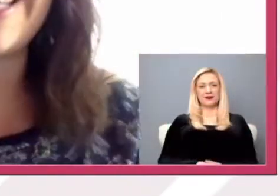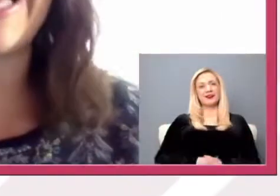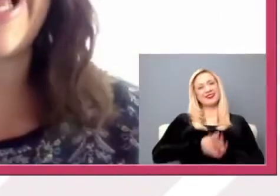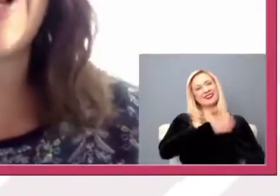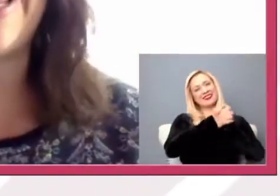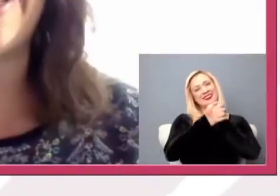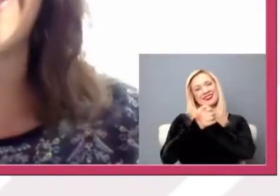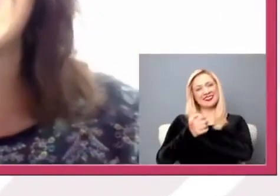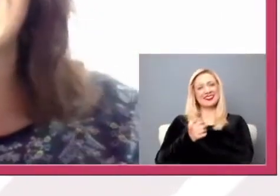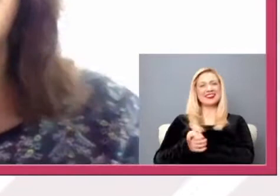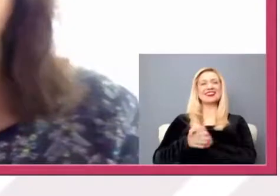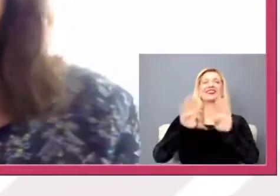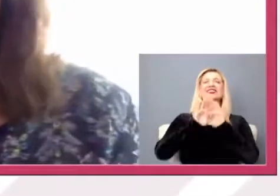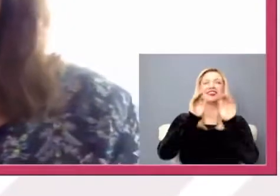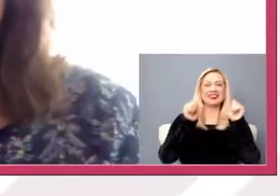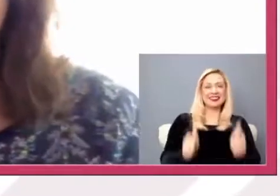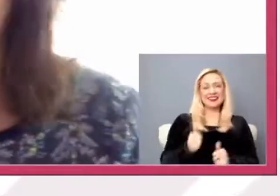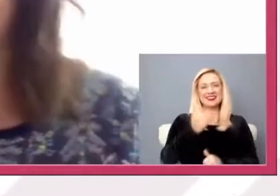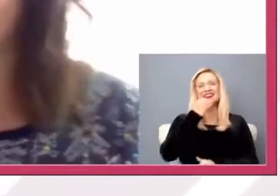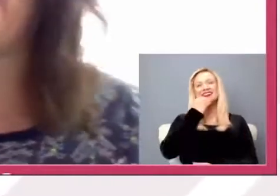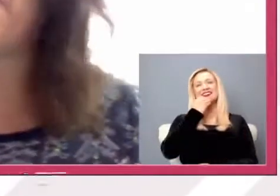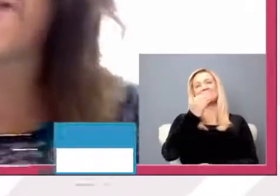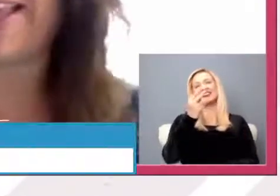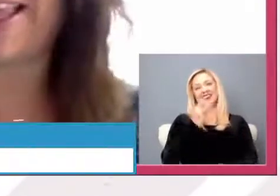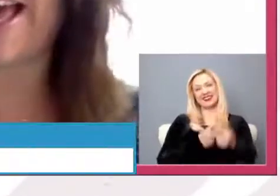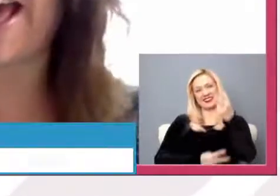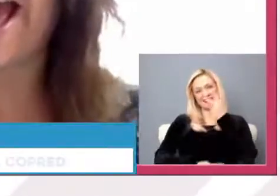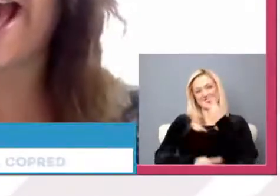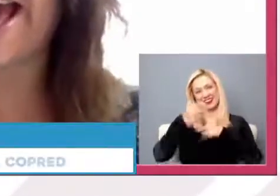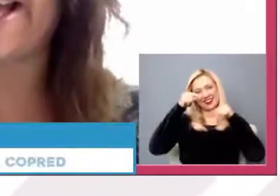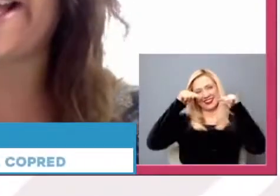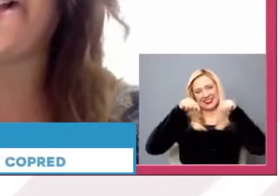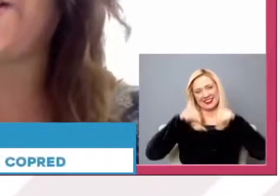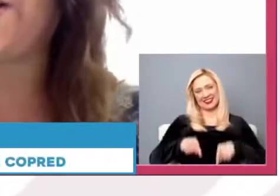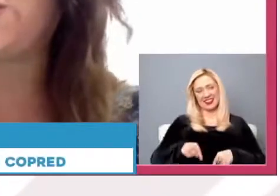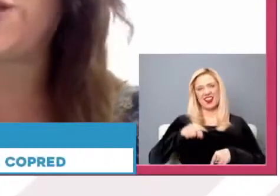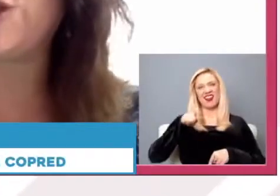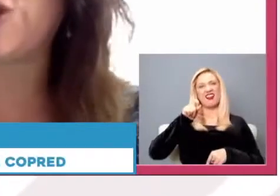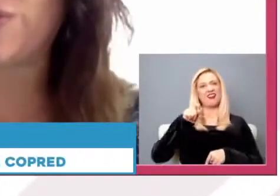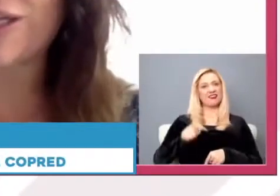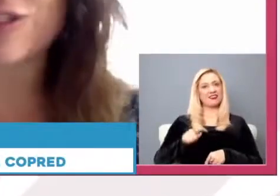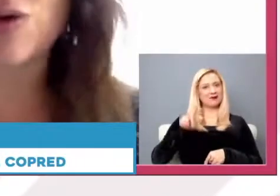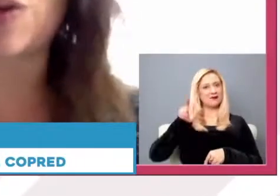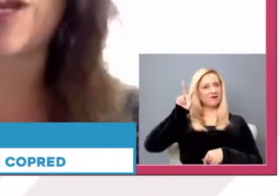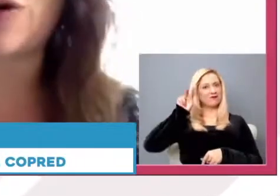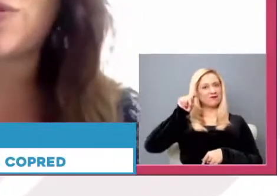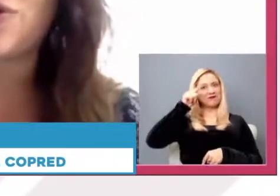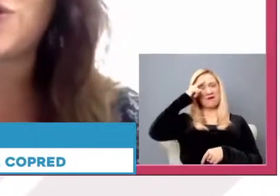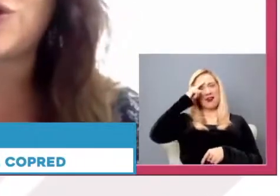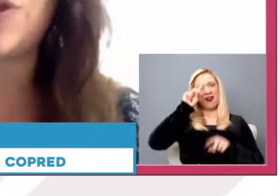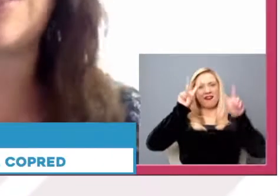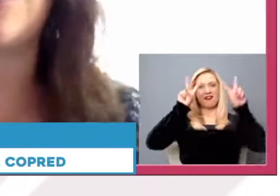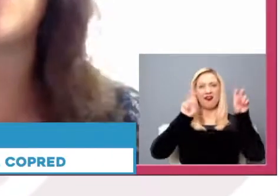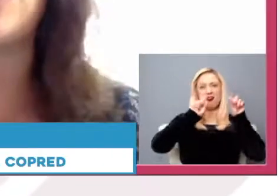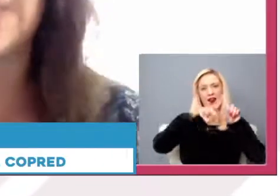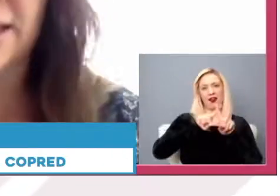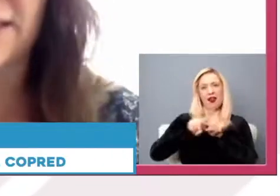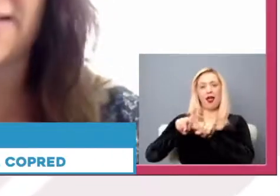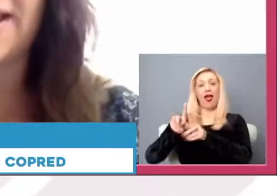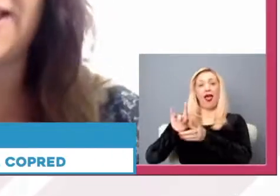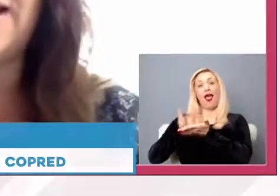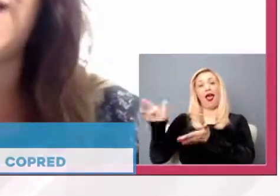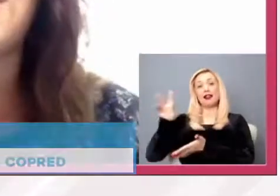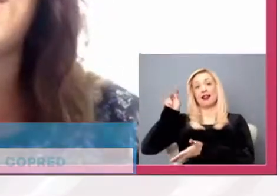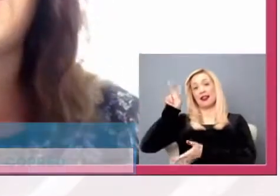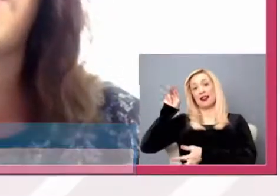Saludos, ¿qué tal? Les doy la más cordial bienvenida a Espacio Diverso, una coproducción entre Justicia